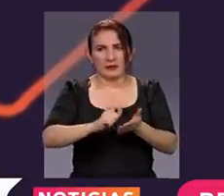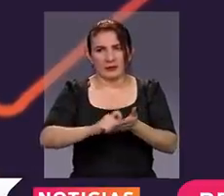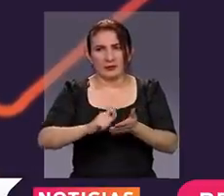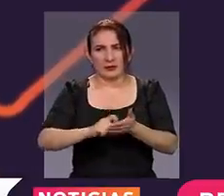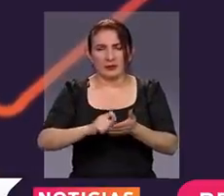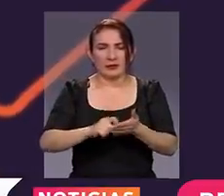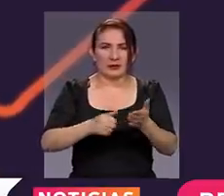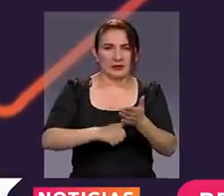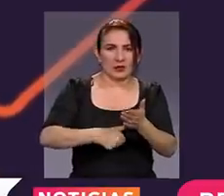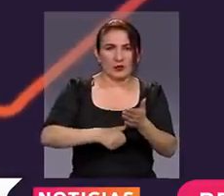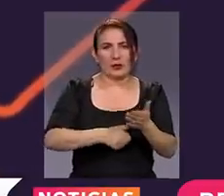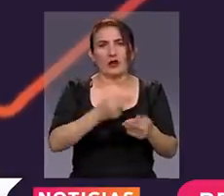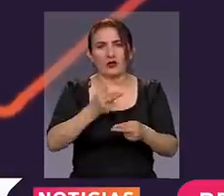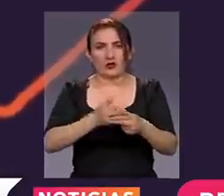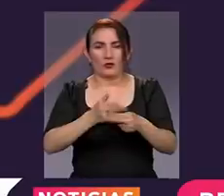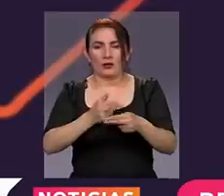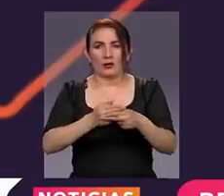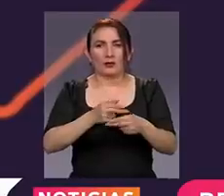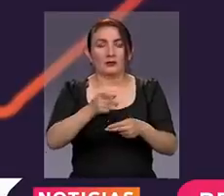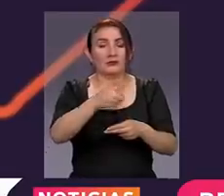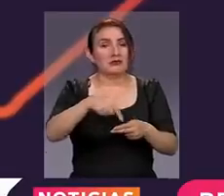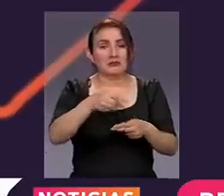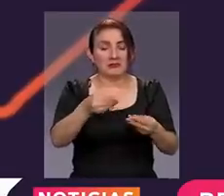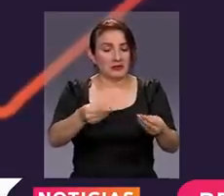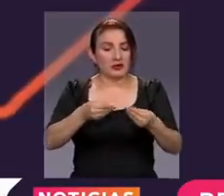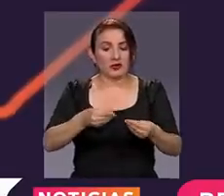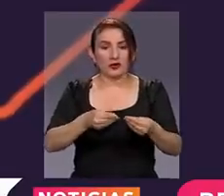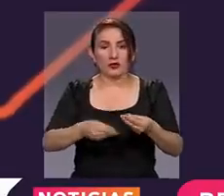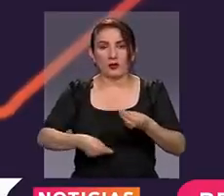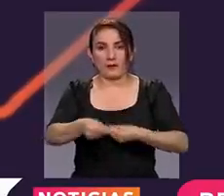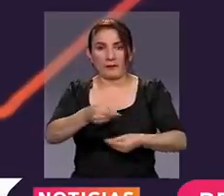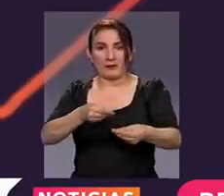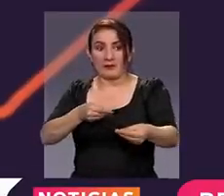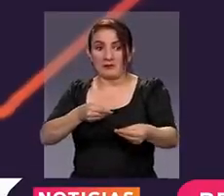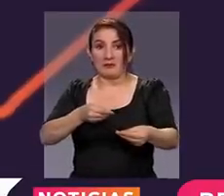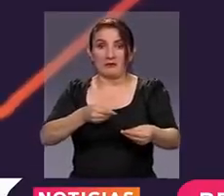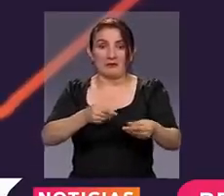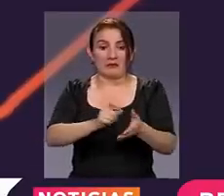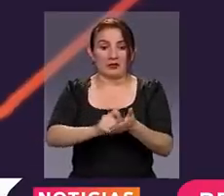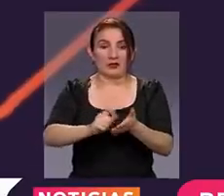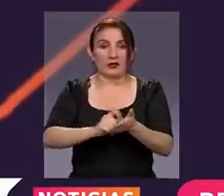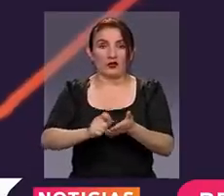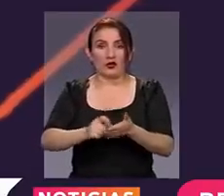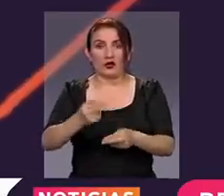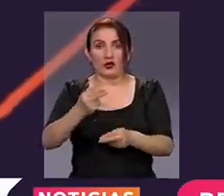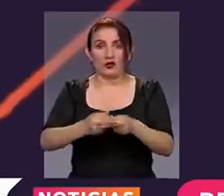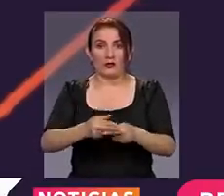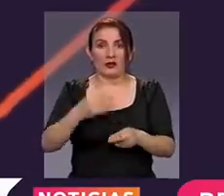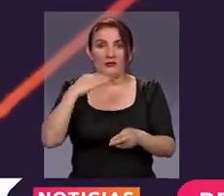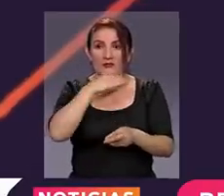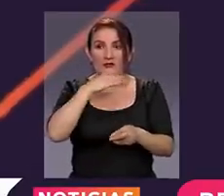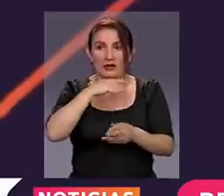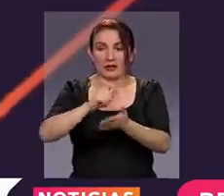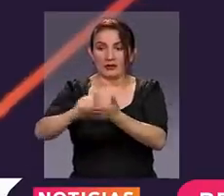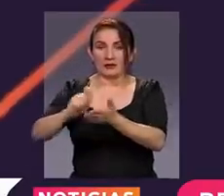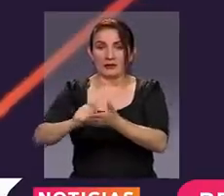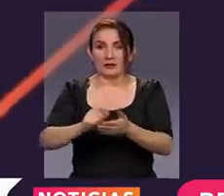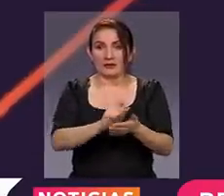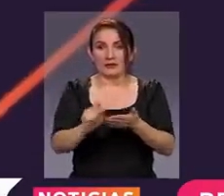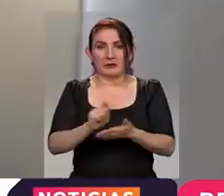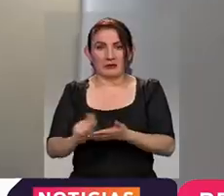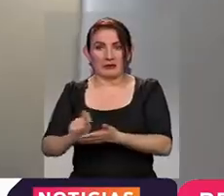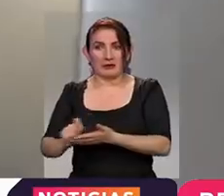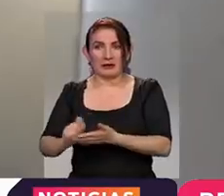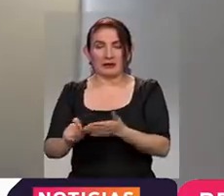la cédula y el nombre. Y yo no les daba el pedazo de papel y si lo pedían, pues ponía un nombre falso y otro número de